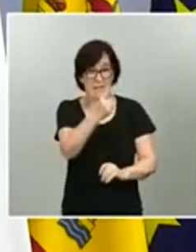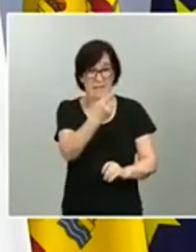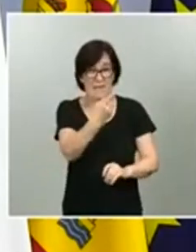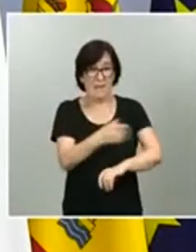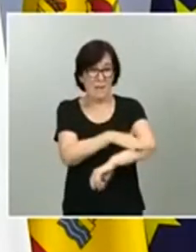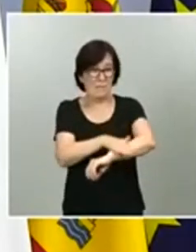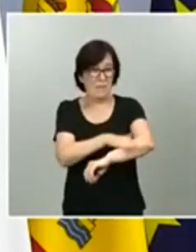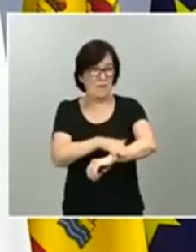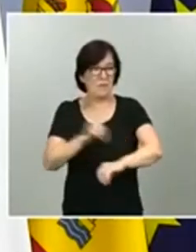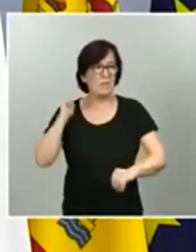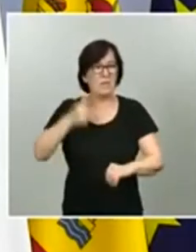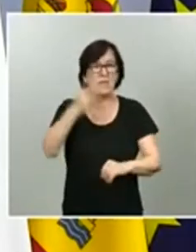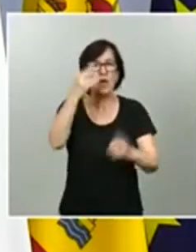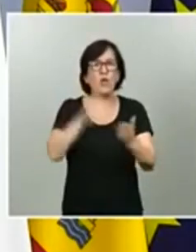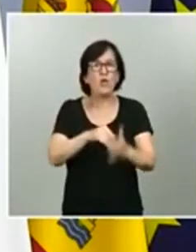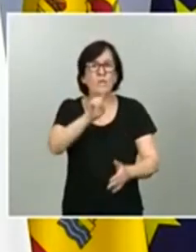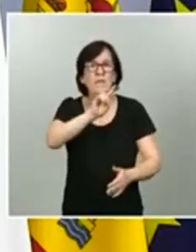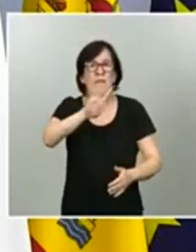el año